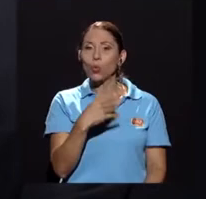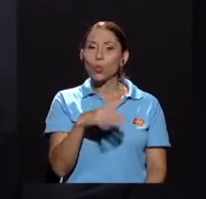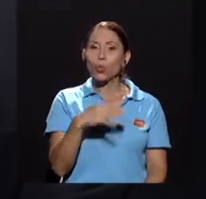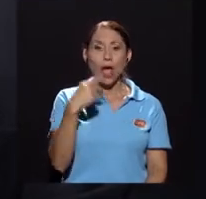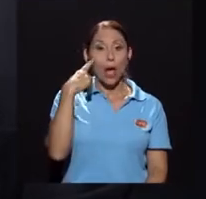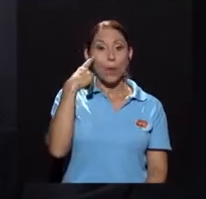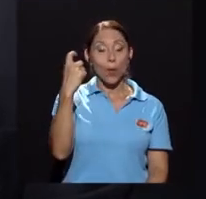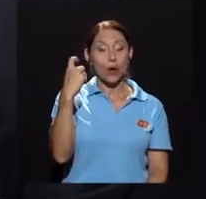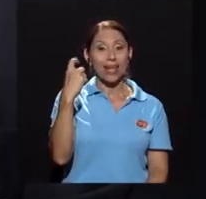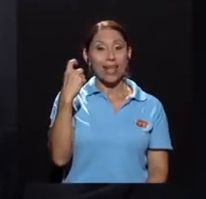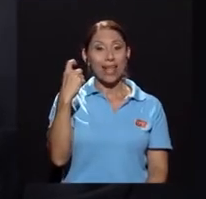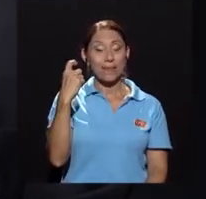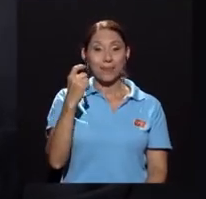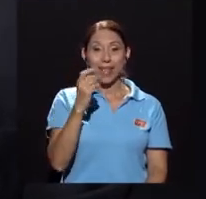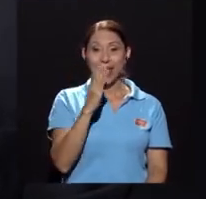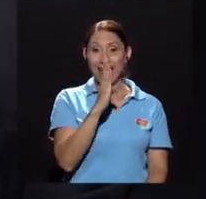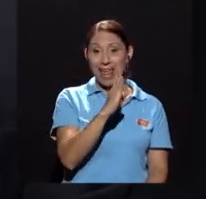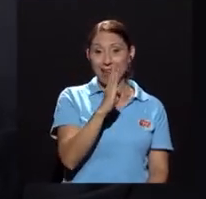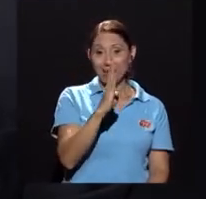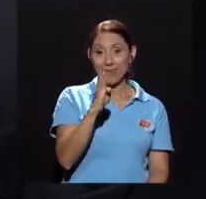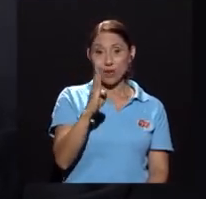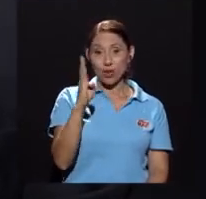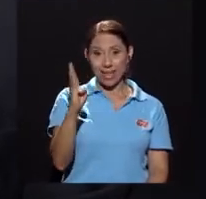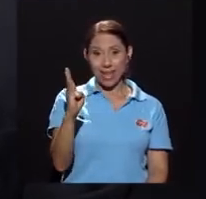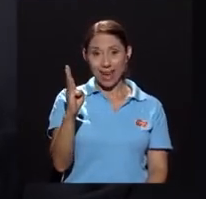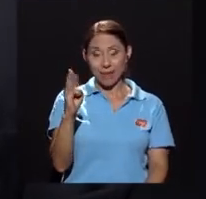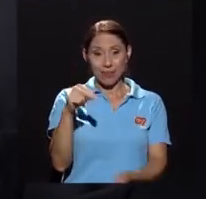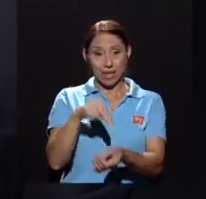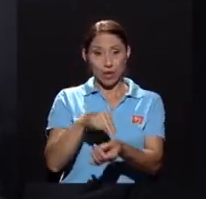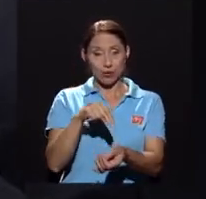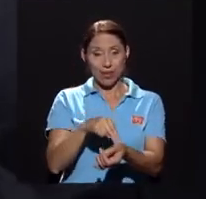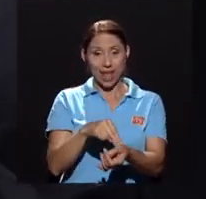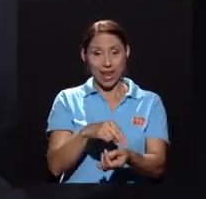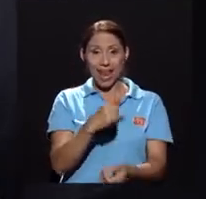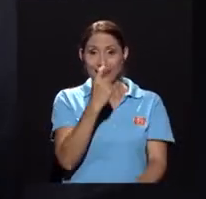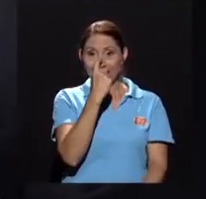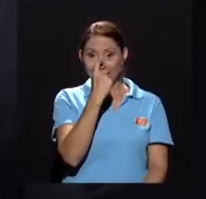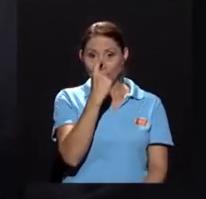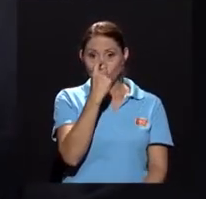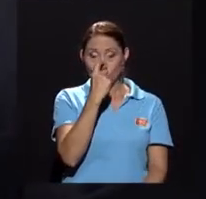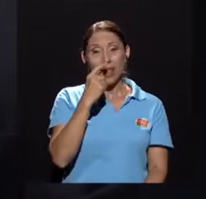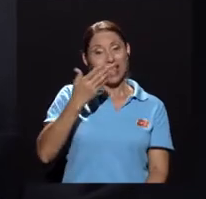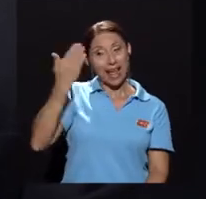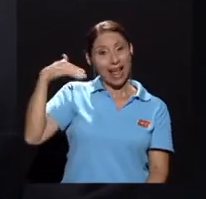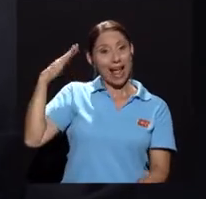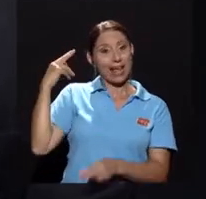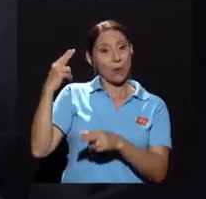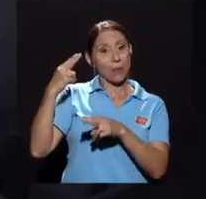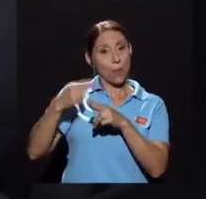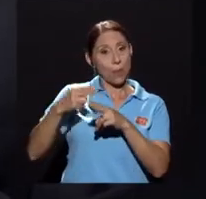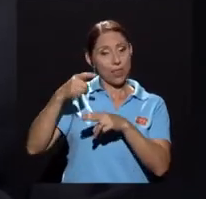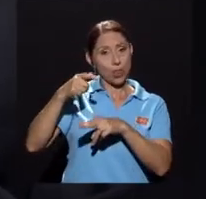la biblioteca del hospital calderón guardia o de al policlínico entonces